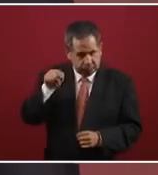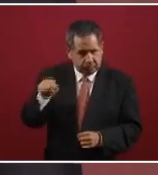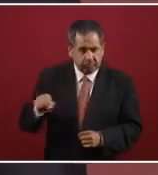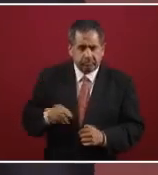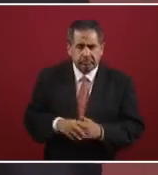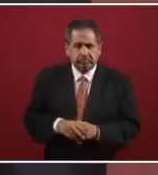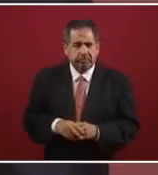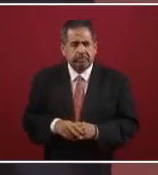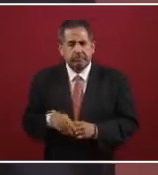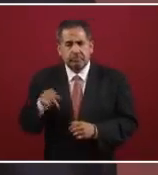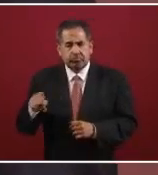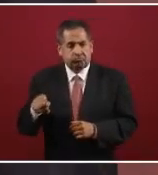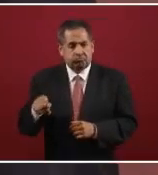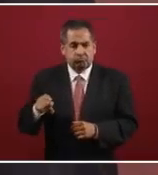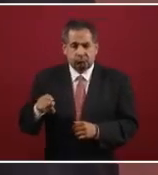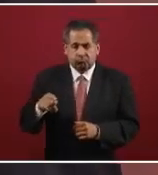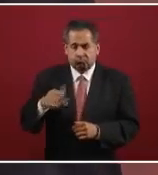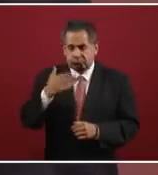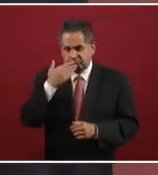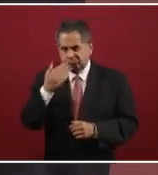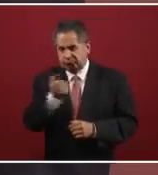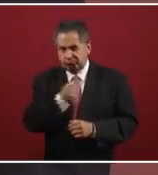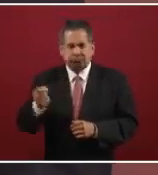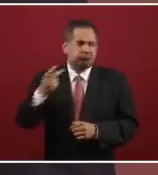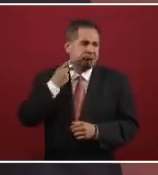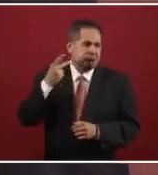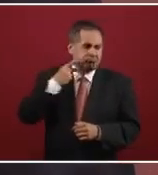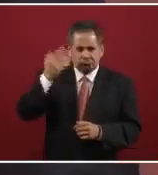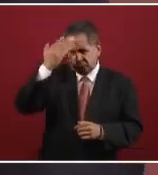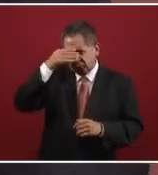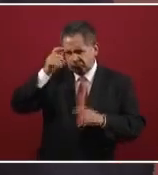era un gran maestro de la política